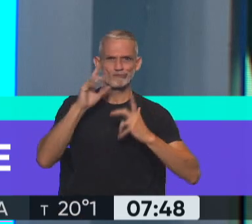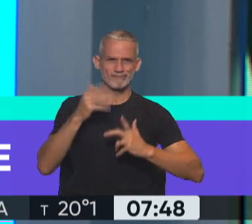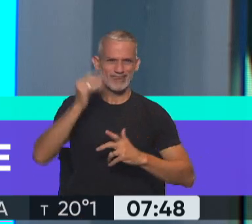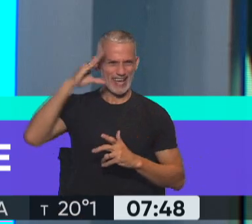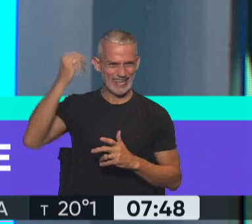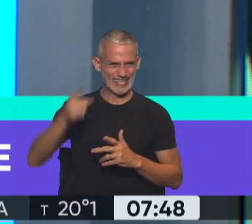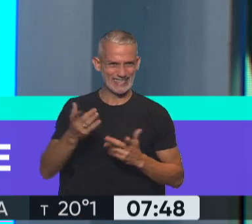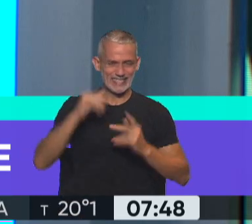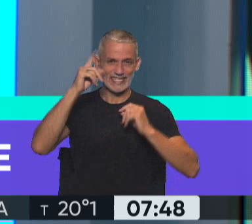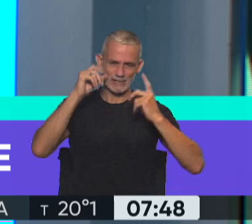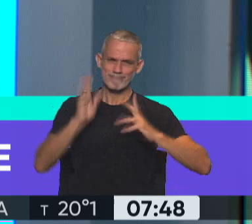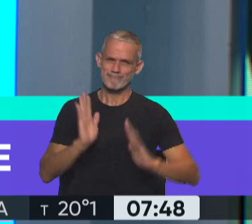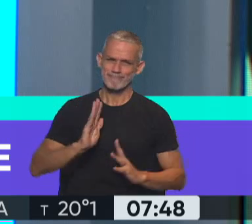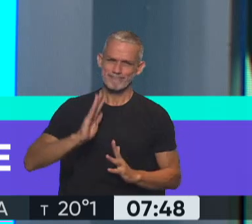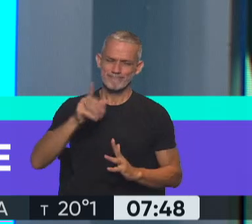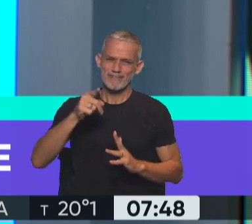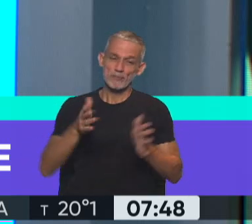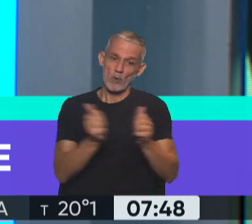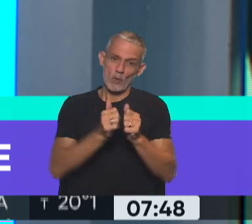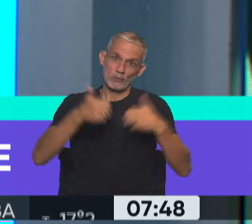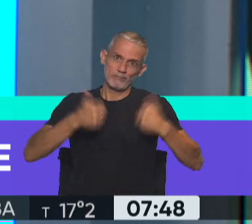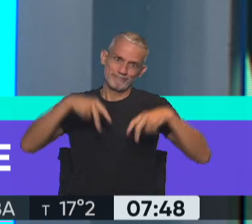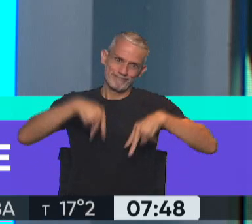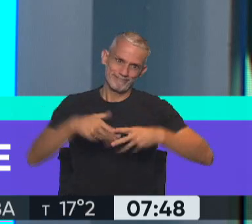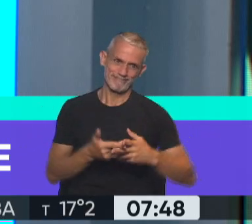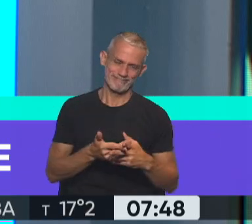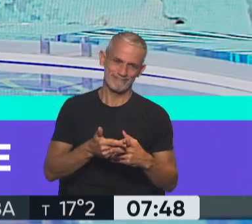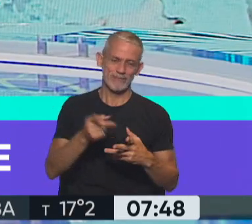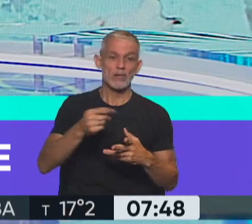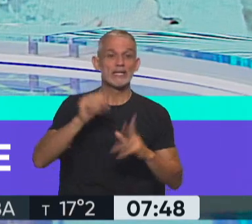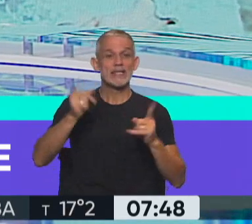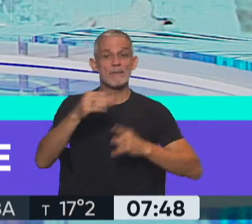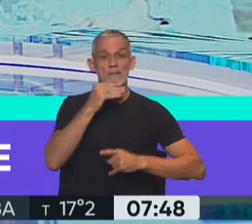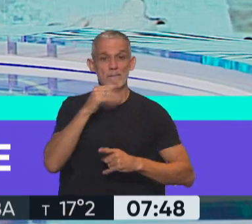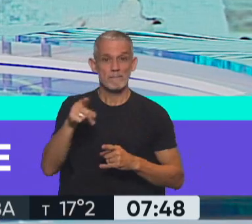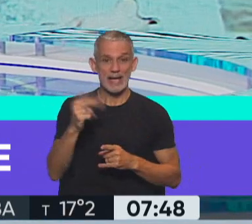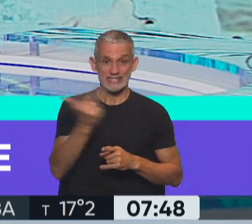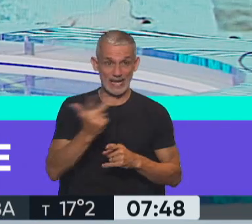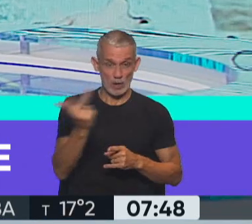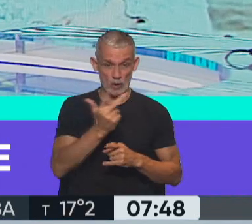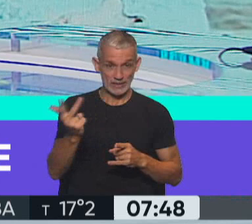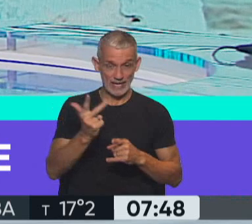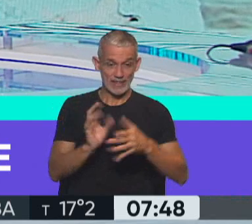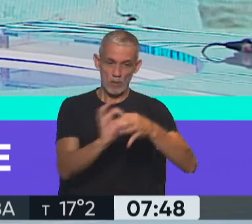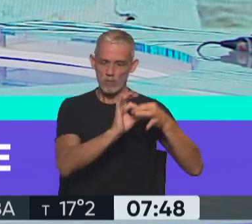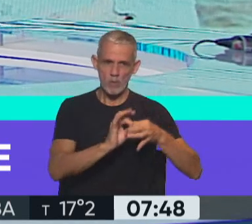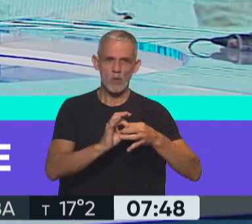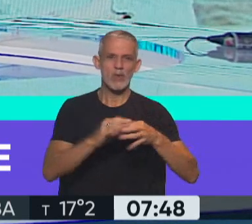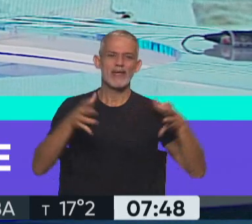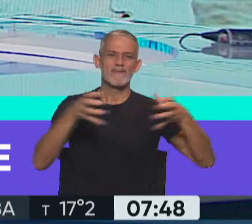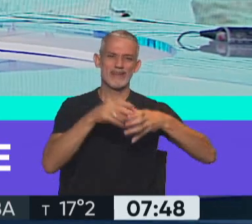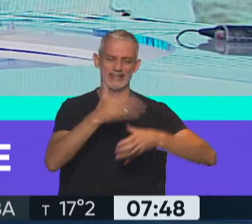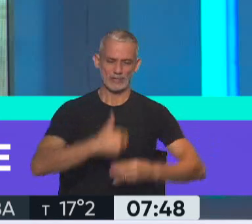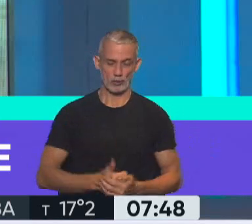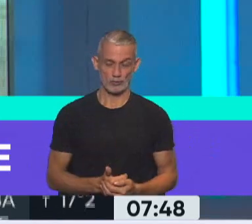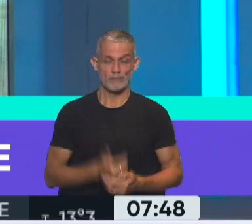de Kirchner, que sabemos estuvo ayer junto al presidente Alberto Fernández, y Sergio Massa, las tres patas de esta coalición del Frente de Todos.